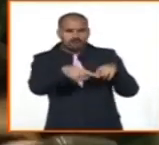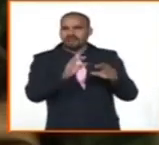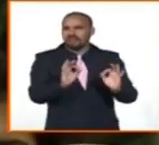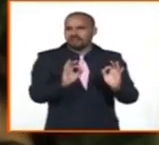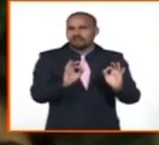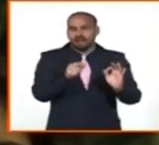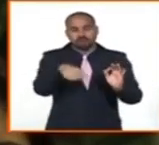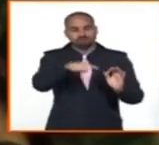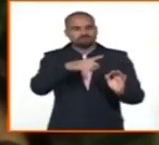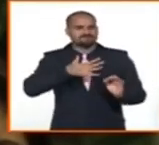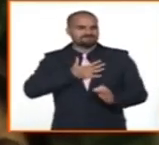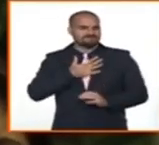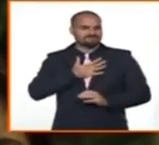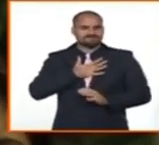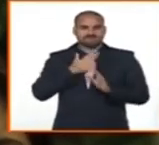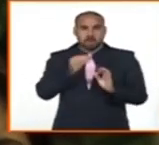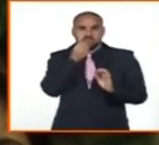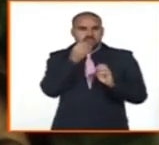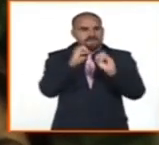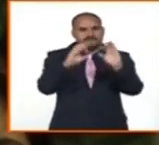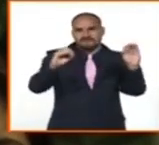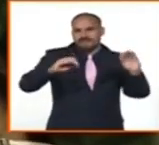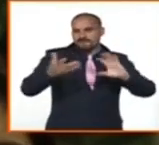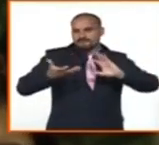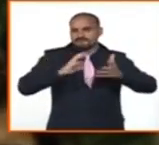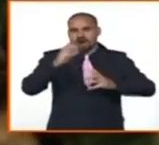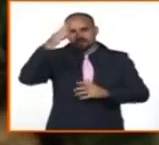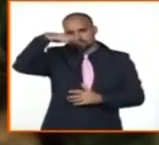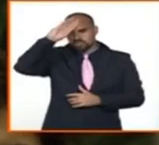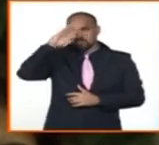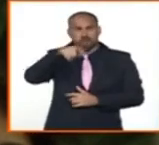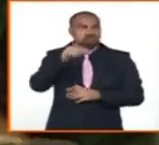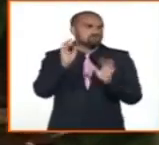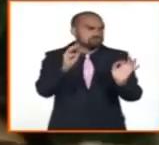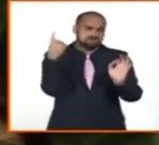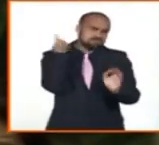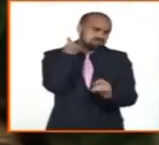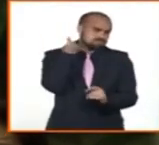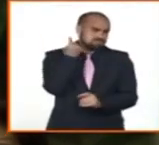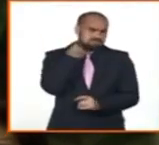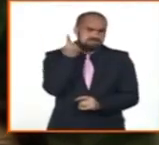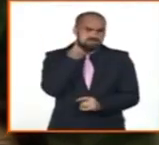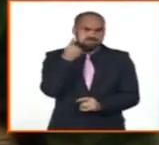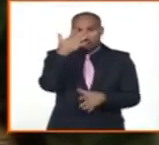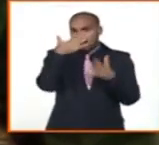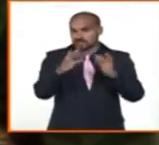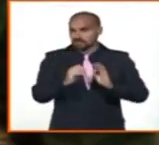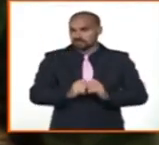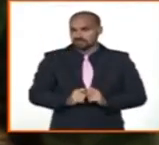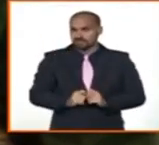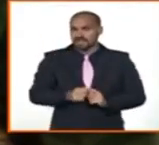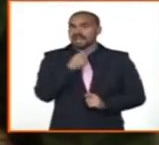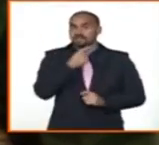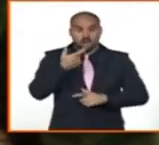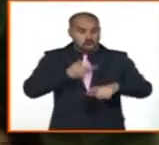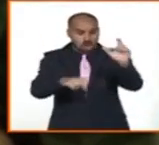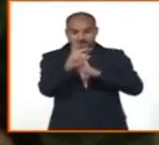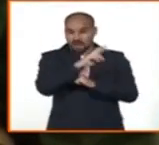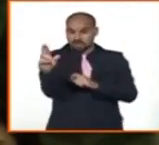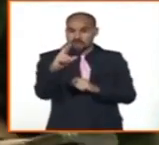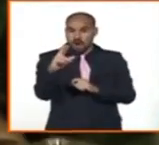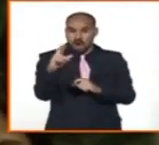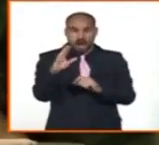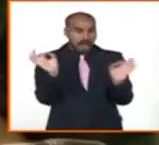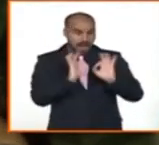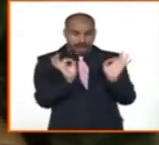propio elemento propagandístico del país, lo ha sido toda la vida, incluso antes del elemento revolucionario.